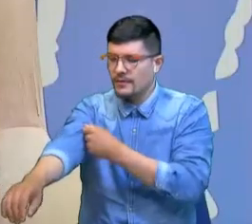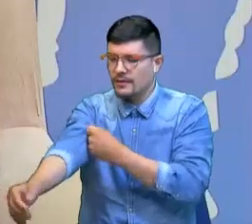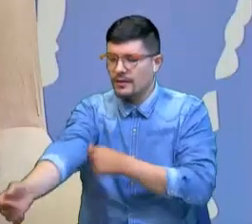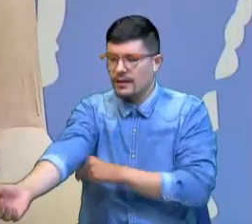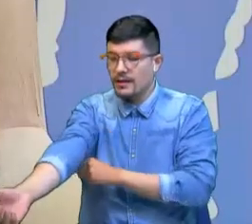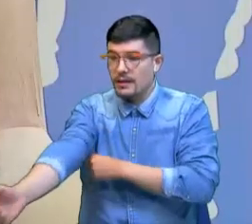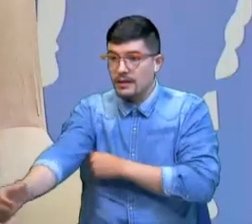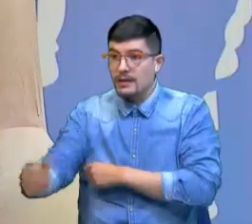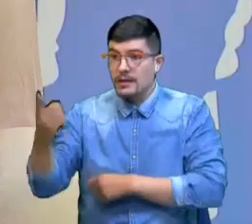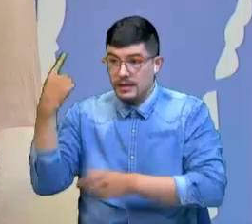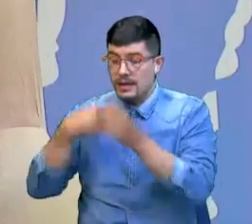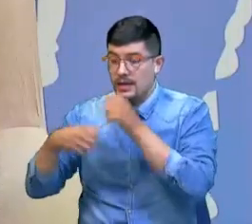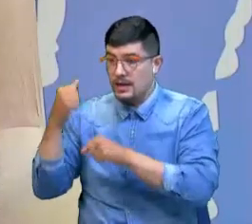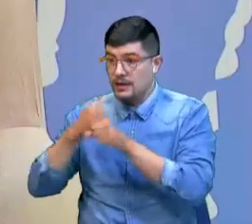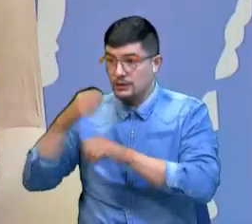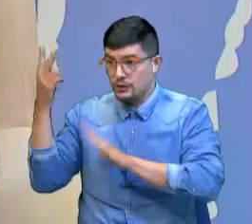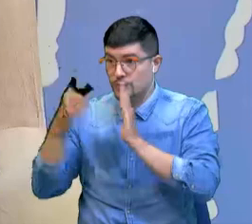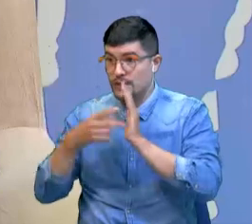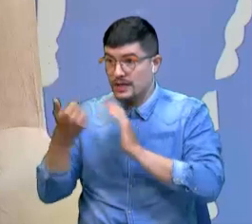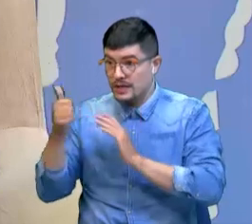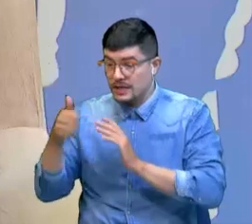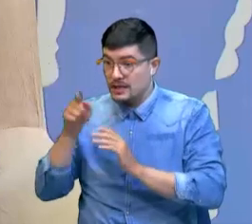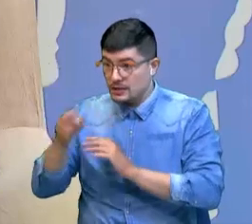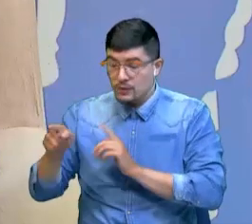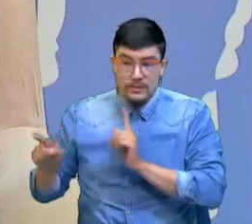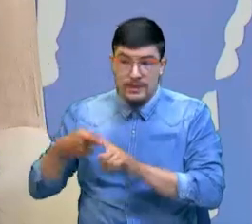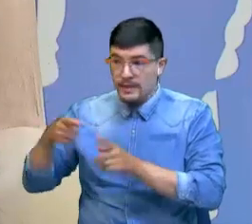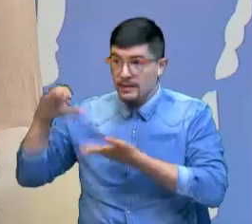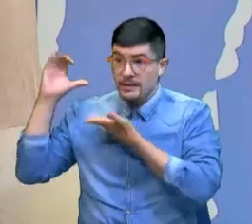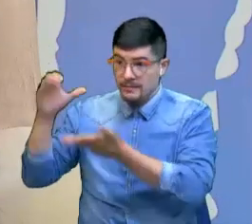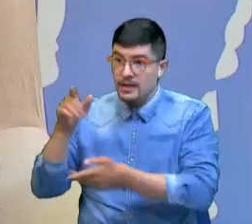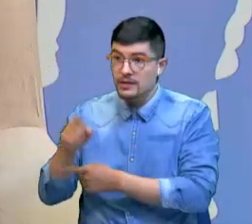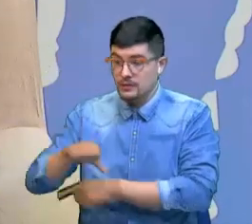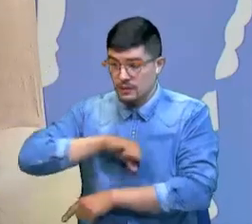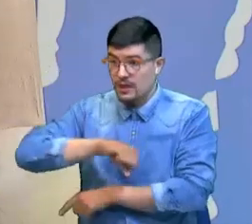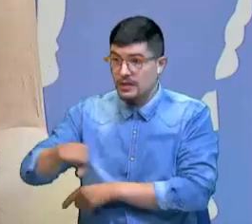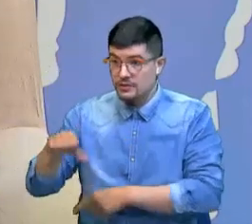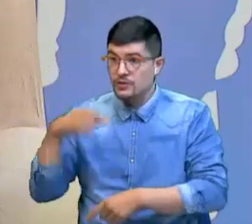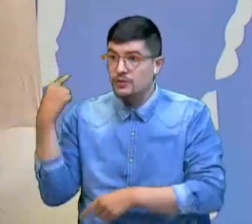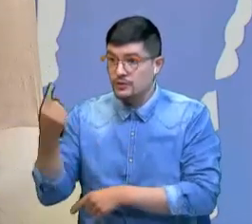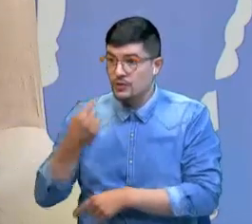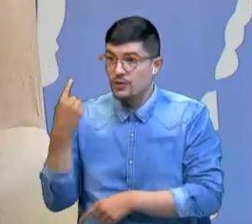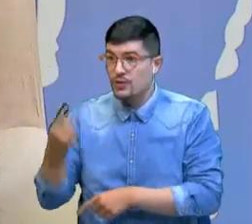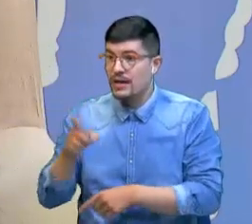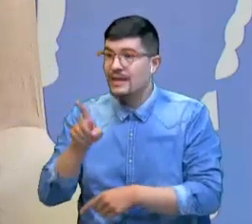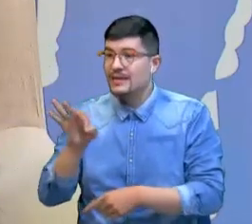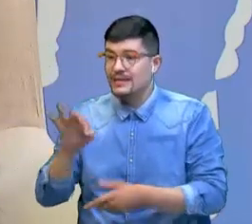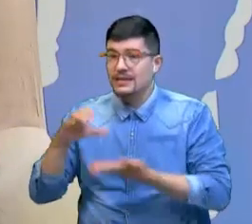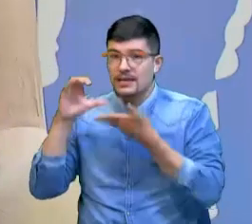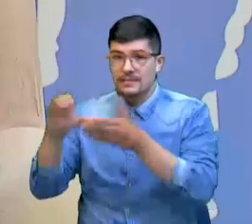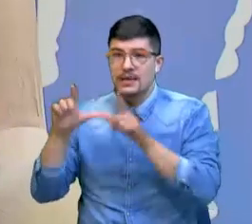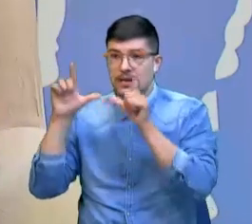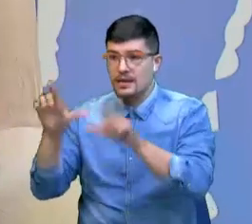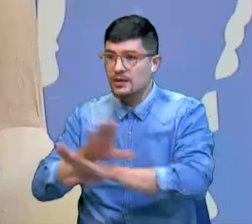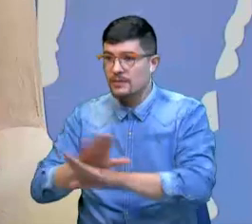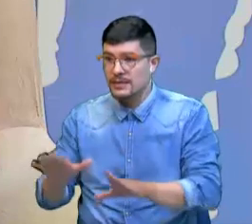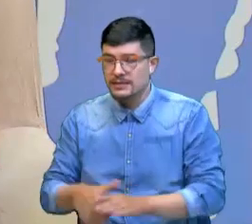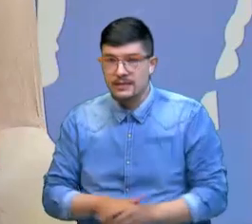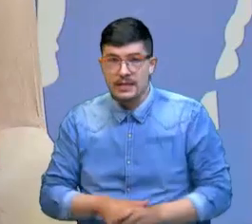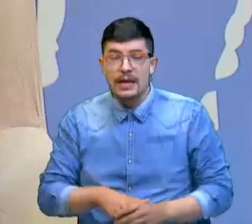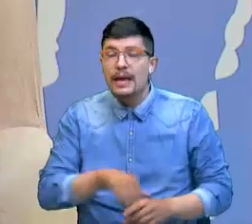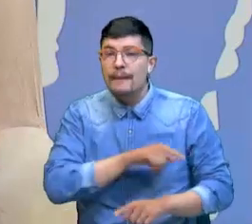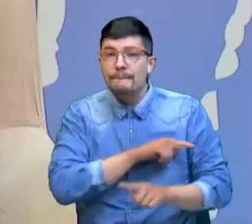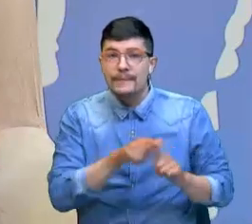primera mesada fue superior a 3 salarios mínimos, efectivamente tenía derecho solo a 13 mesadas. Ajá. Si la mesada